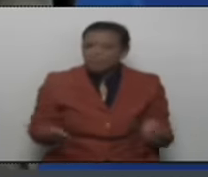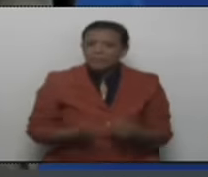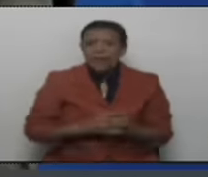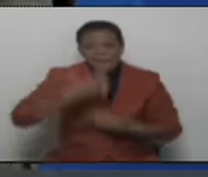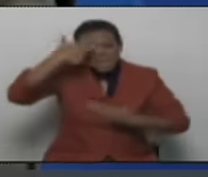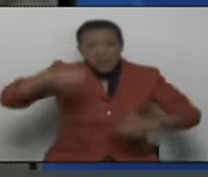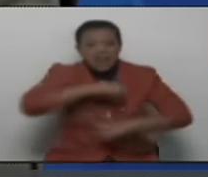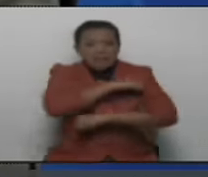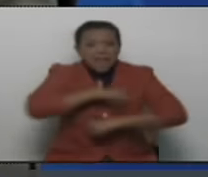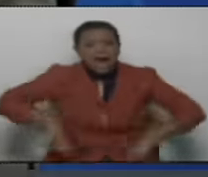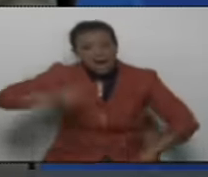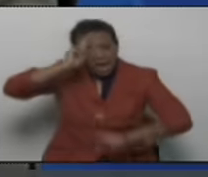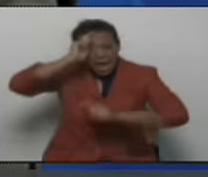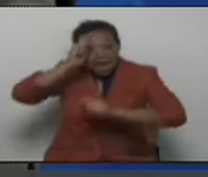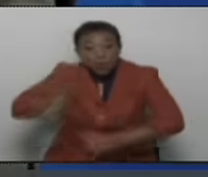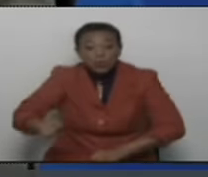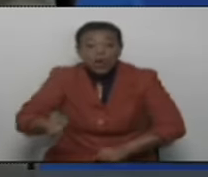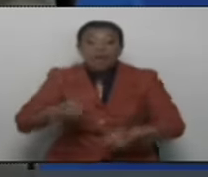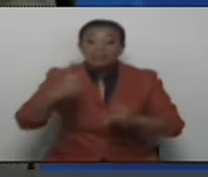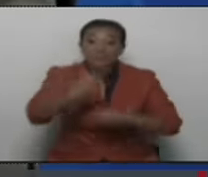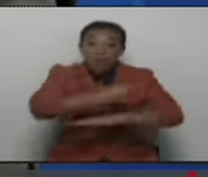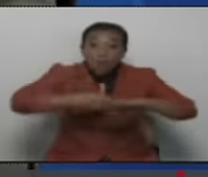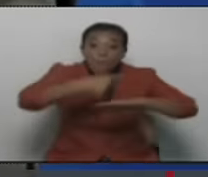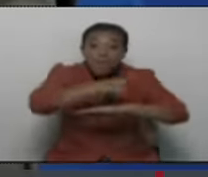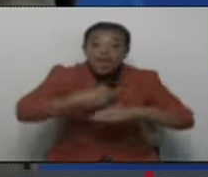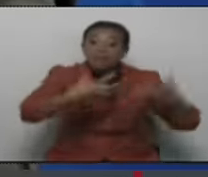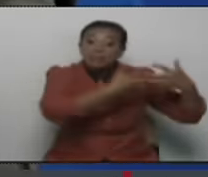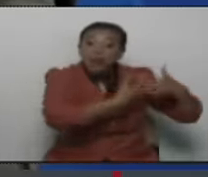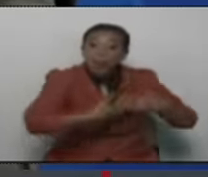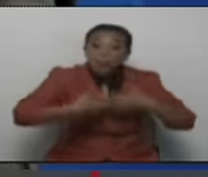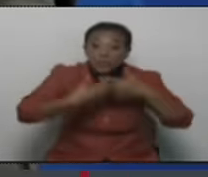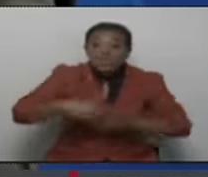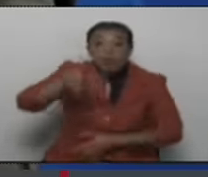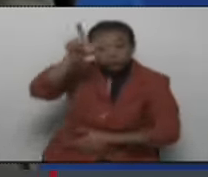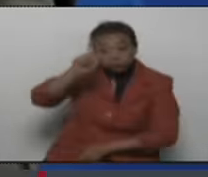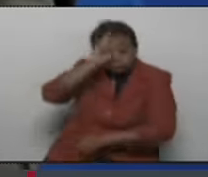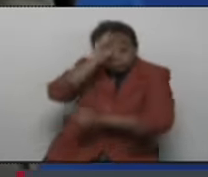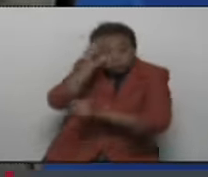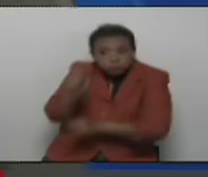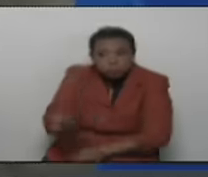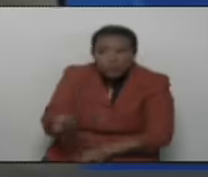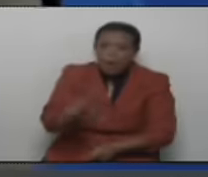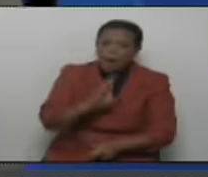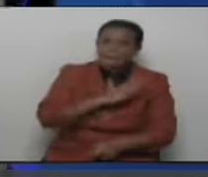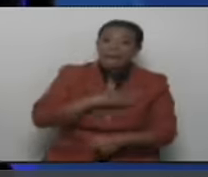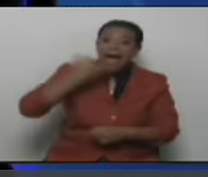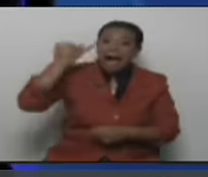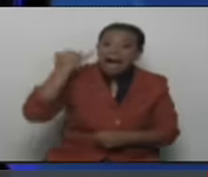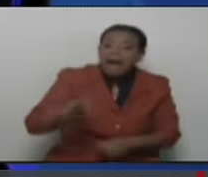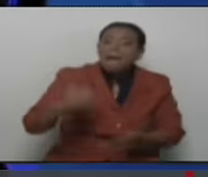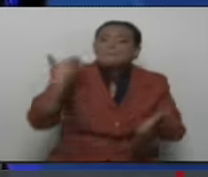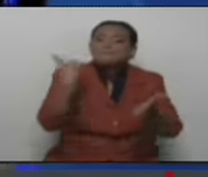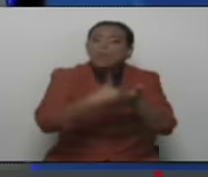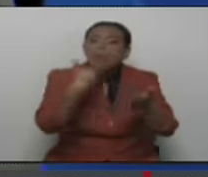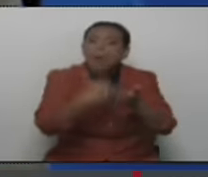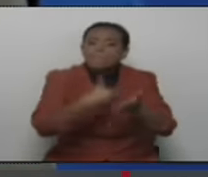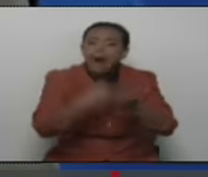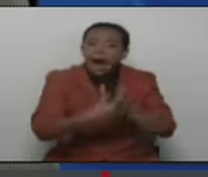Militar activo reconocido así por el gobierno de los Estados Unidos. Tenemos plena prueba.